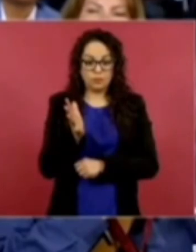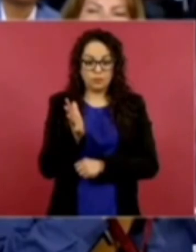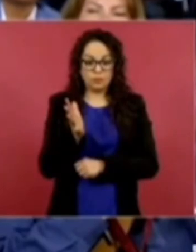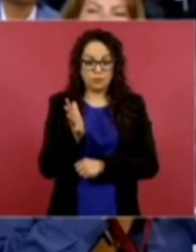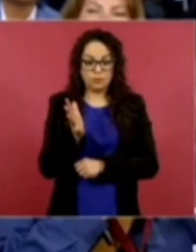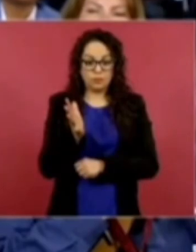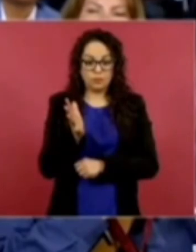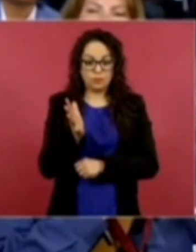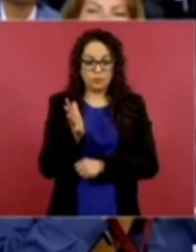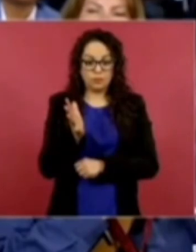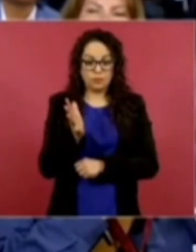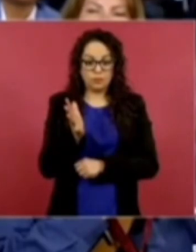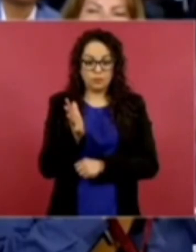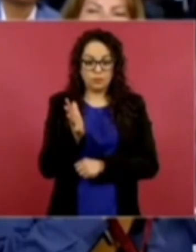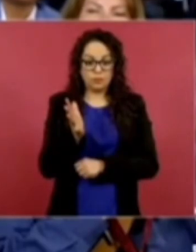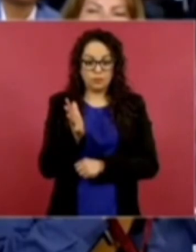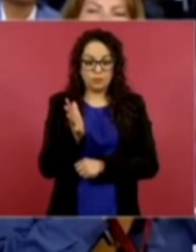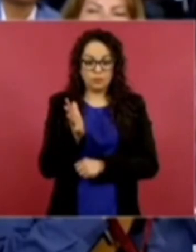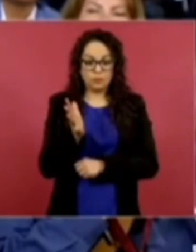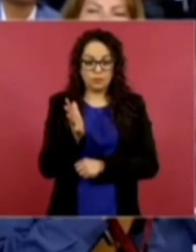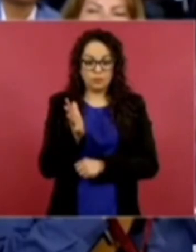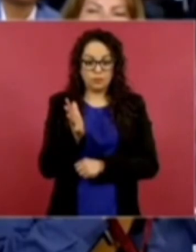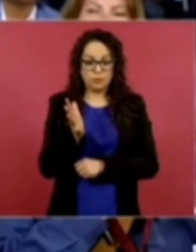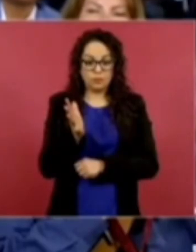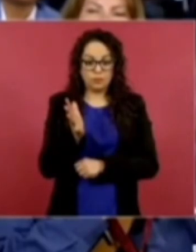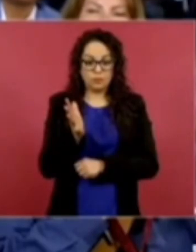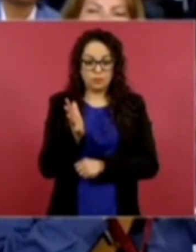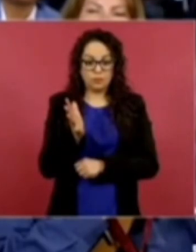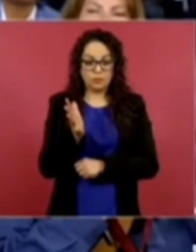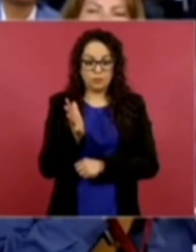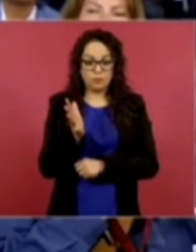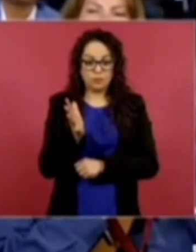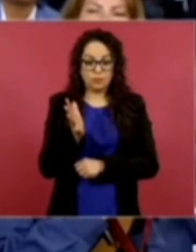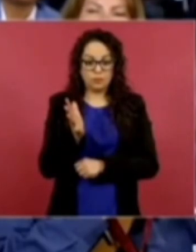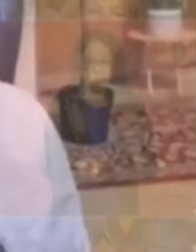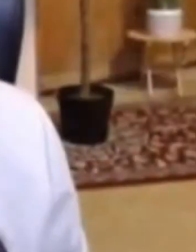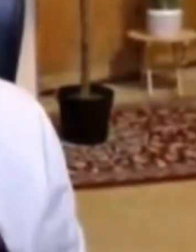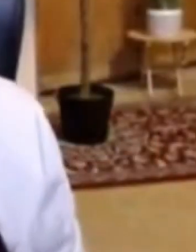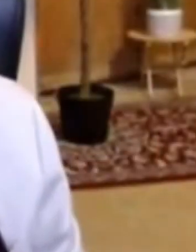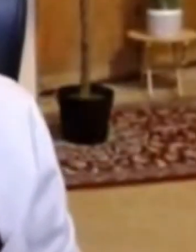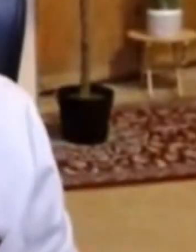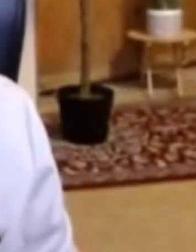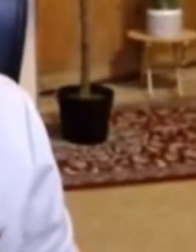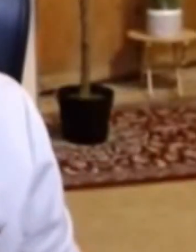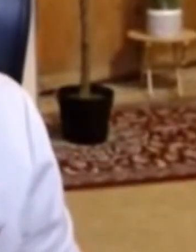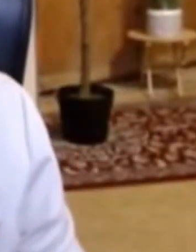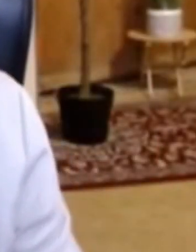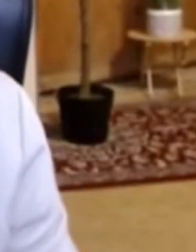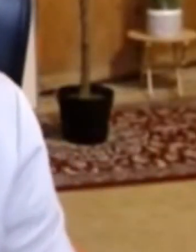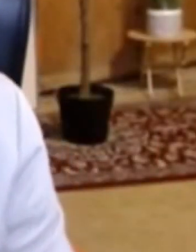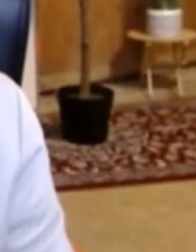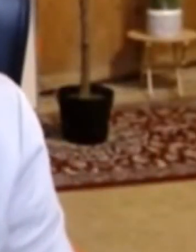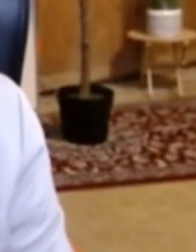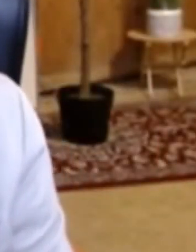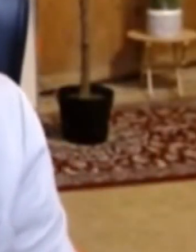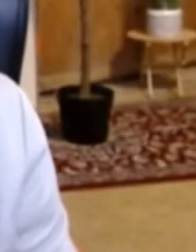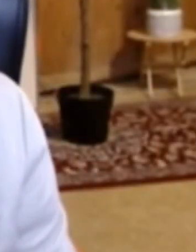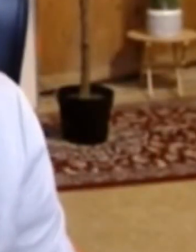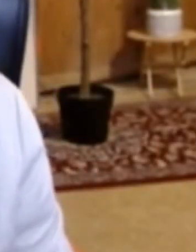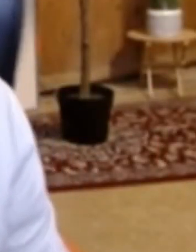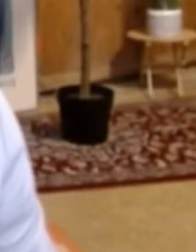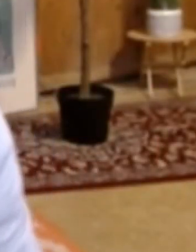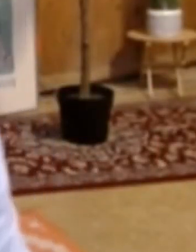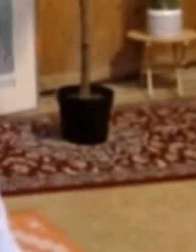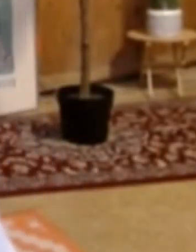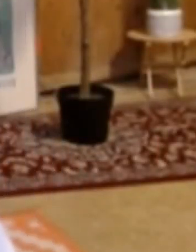alegórica. El resto de los presidentes estuvieron arrodillados durante mucho tiempo, pero ante los intereses de las élites. Ahí sí, ¿no? Ahí